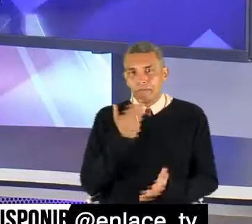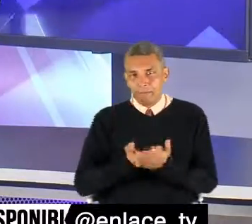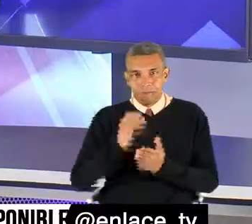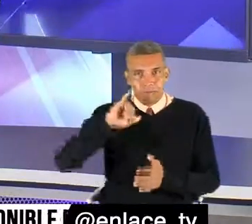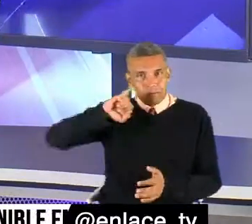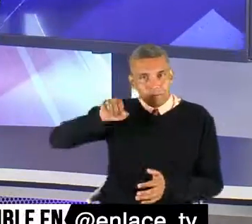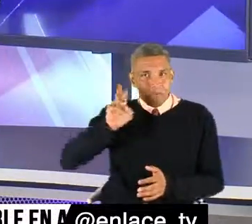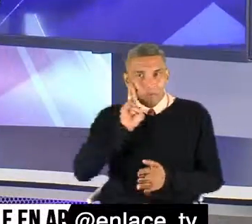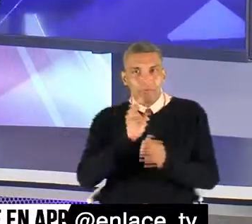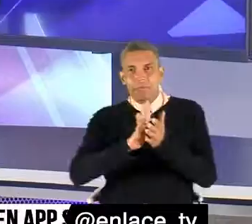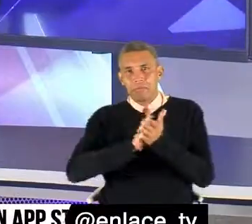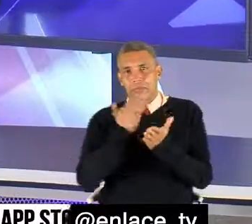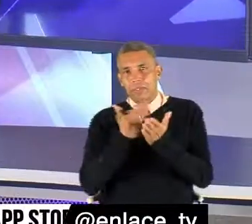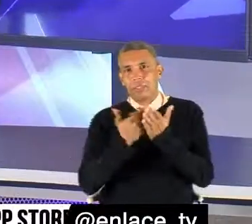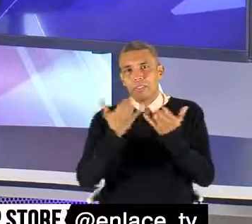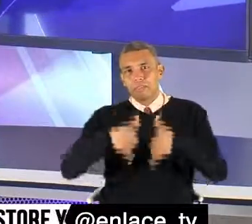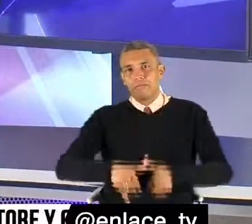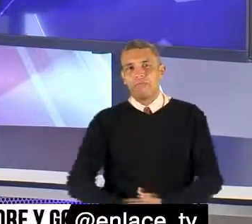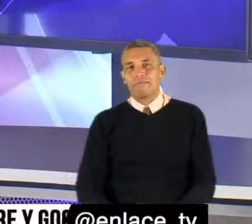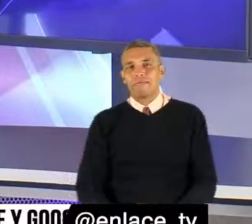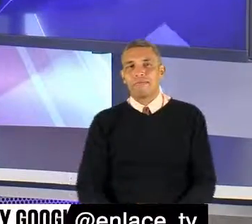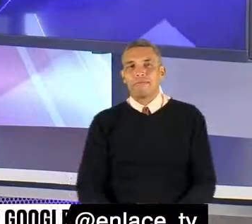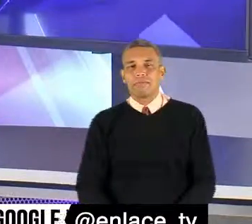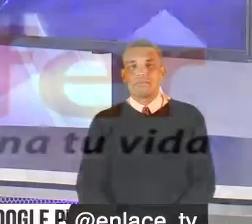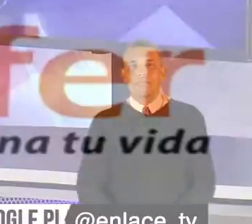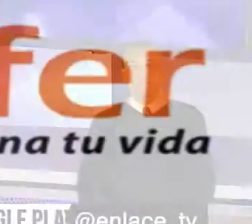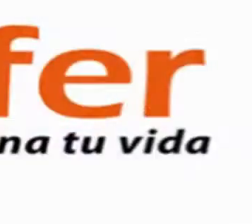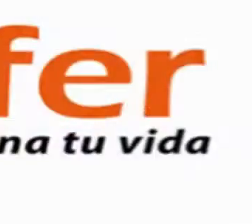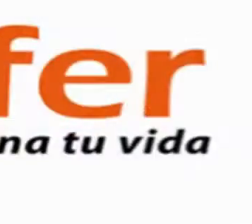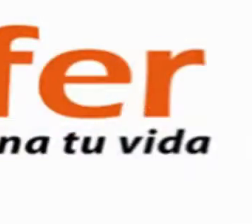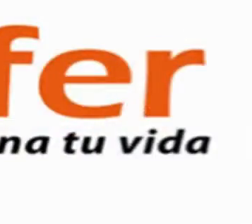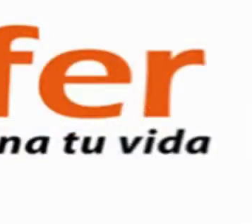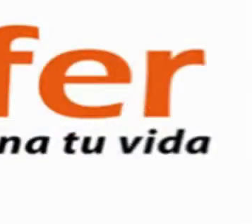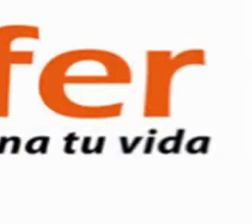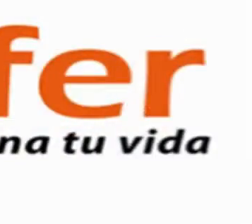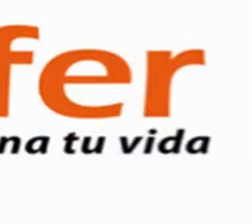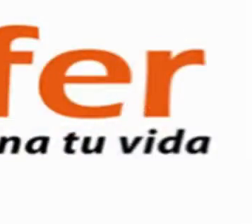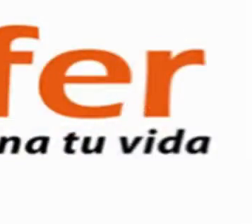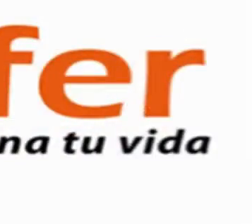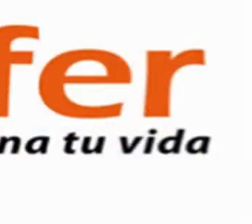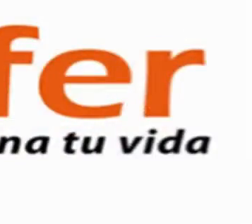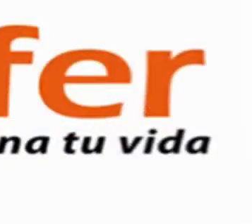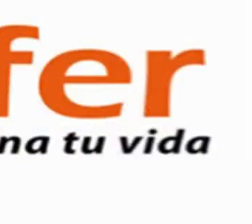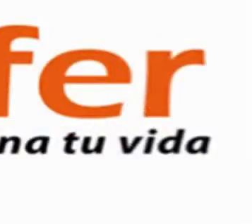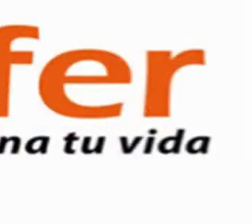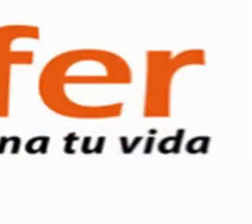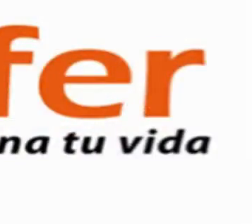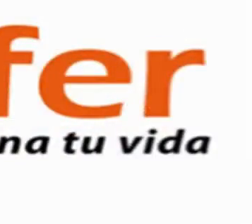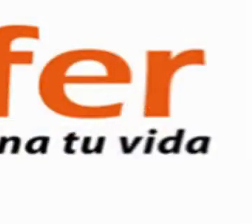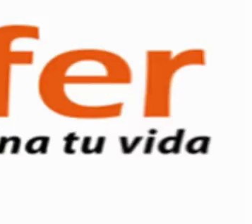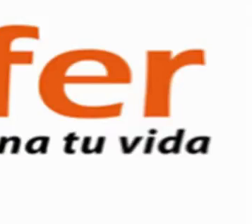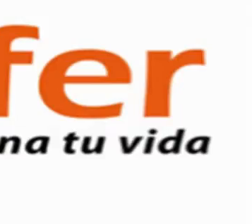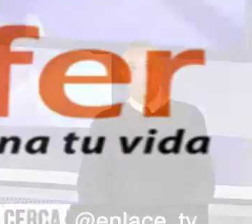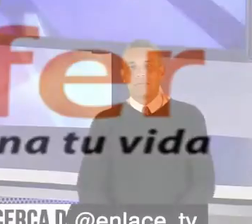Gracias, Juan. Hasta aquí Enlace Noticias. Antes de despedirnos, recuerde, materiales eléctricos, Electrofer, ilumina tu vida.